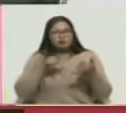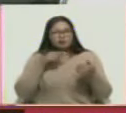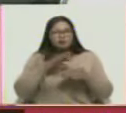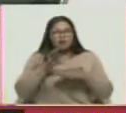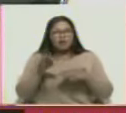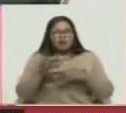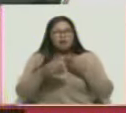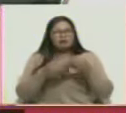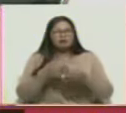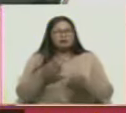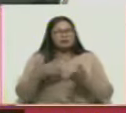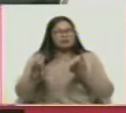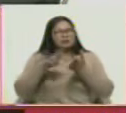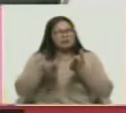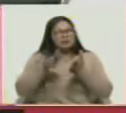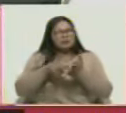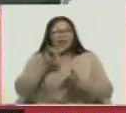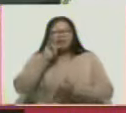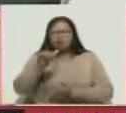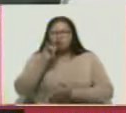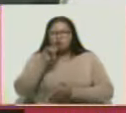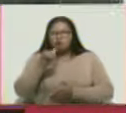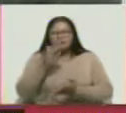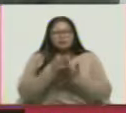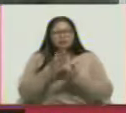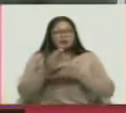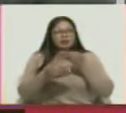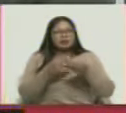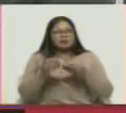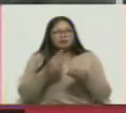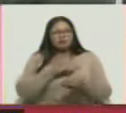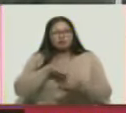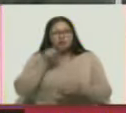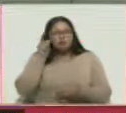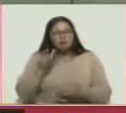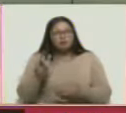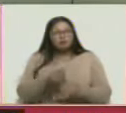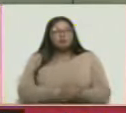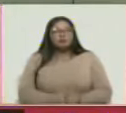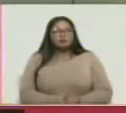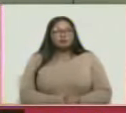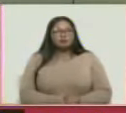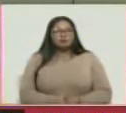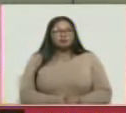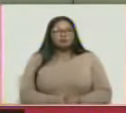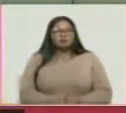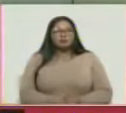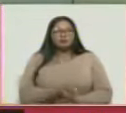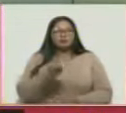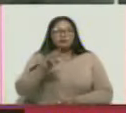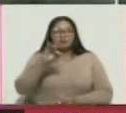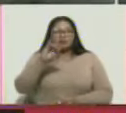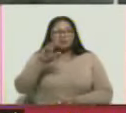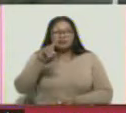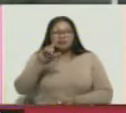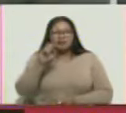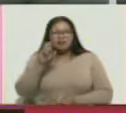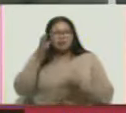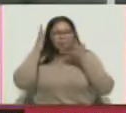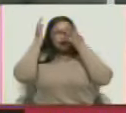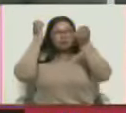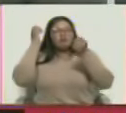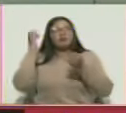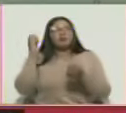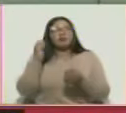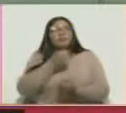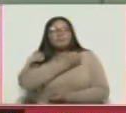haciendo de manera reiterada. Así, hay que denunciar las crímenes cometidas contra nuestro pueblo. Así es. Embajador Fadi Al-Sabein, embajador de Palestina en